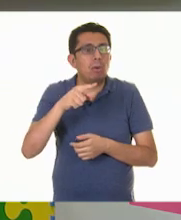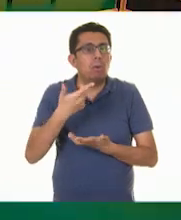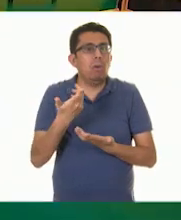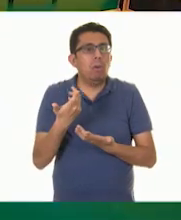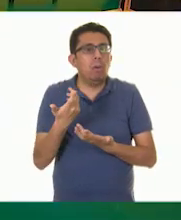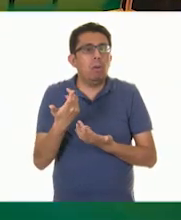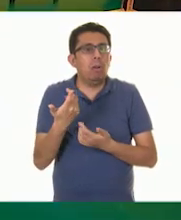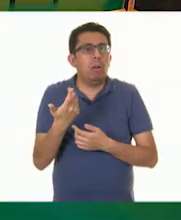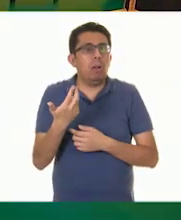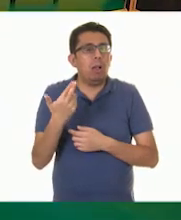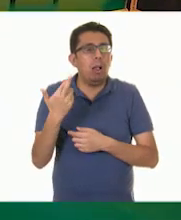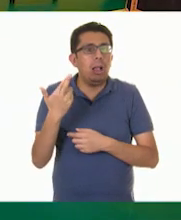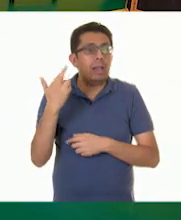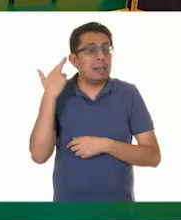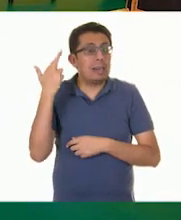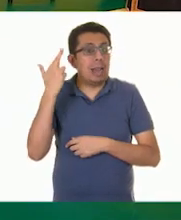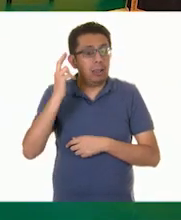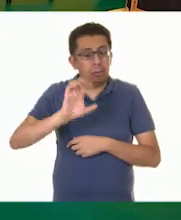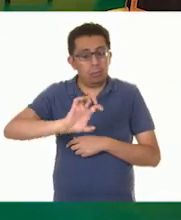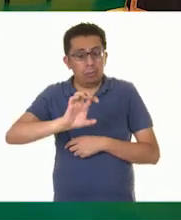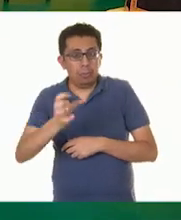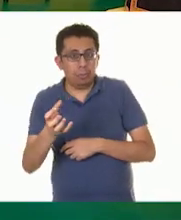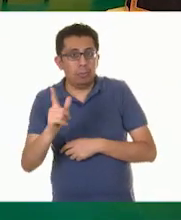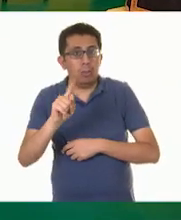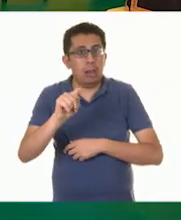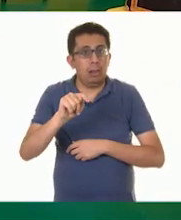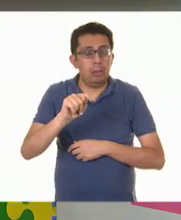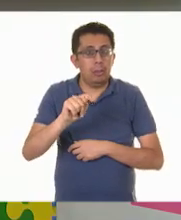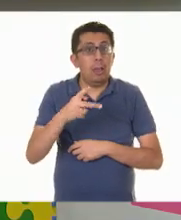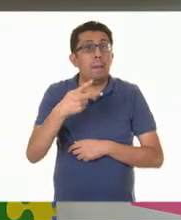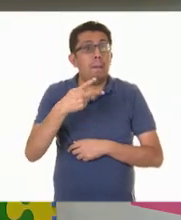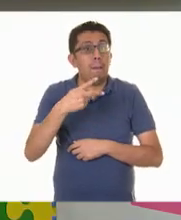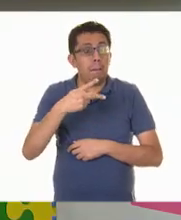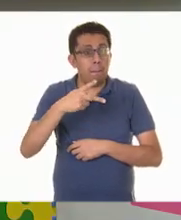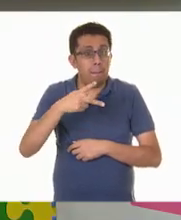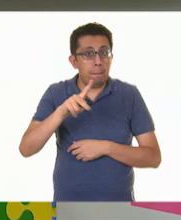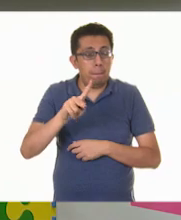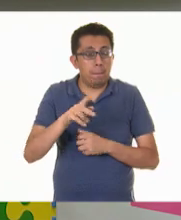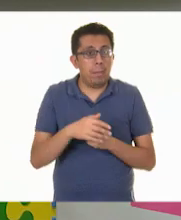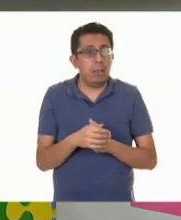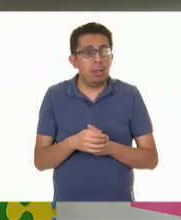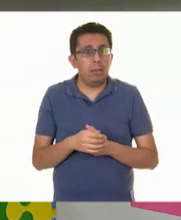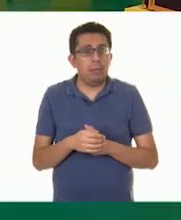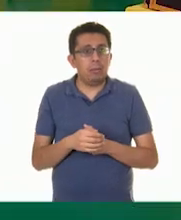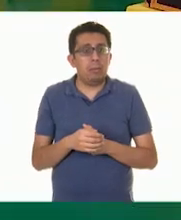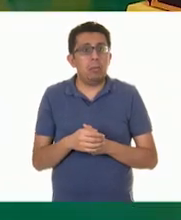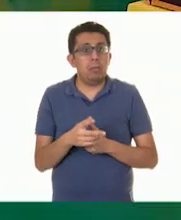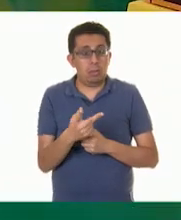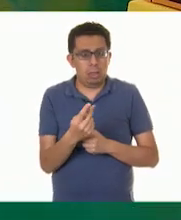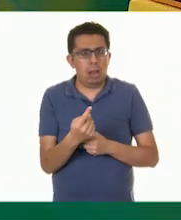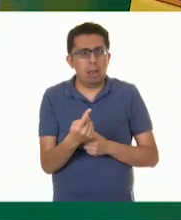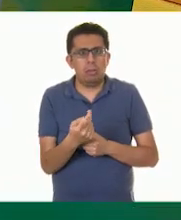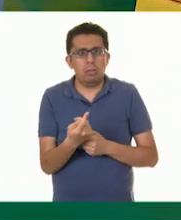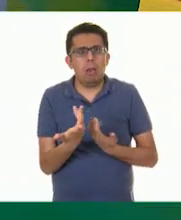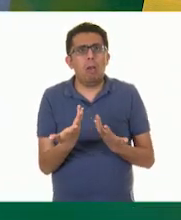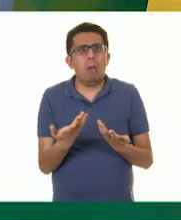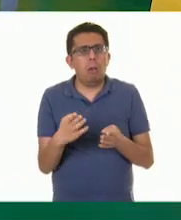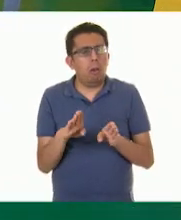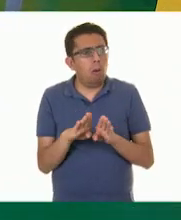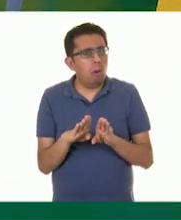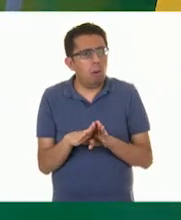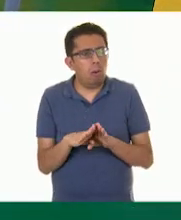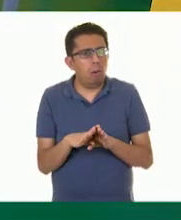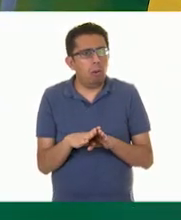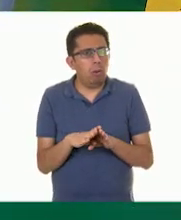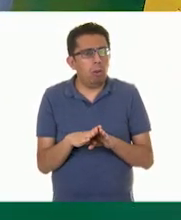Sí. Pero el teléfono solamente envía las ondas sonoras. La televisión es como las niñas y los